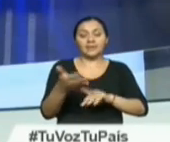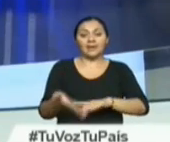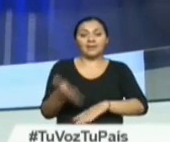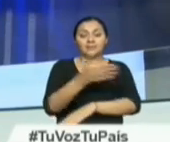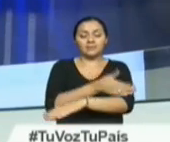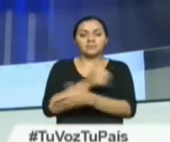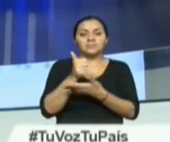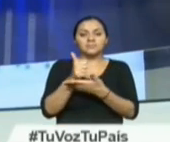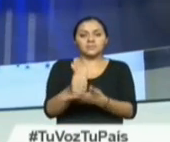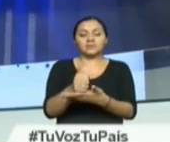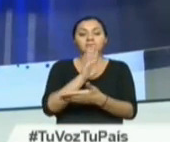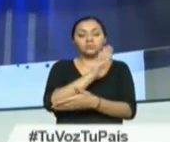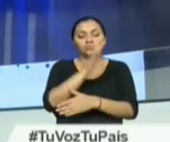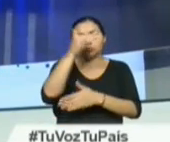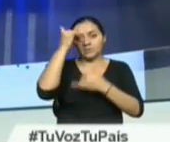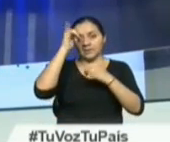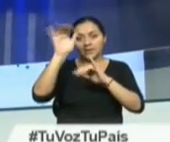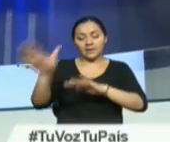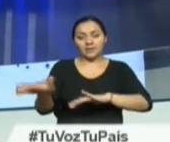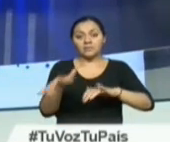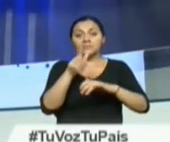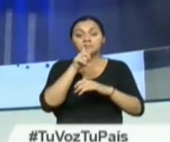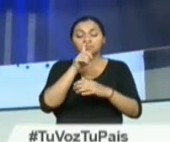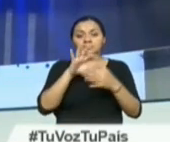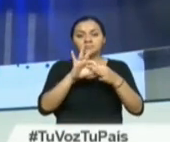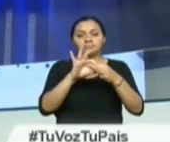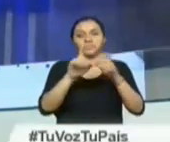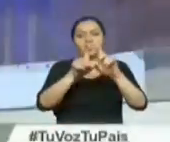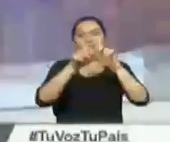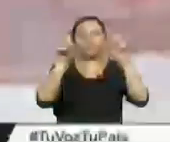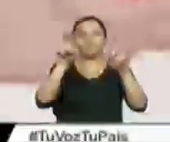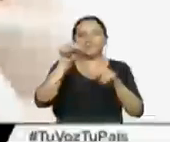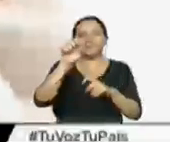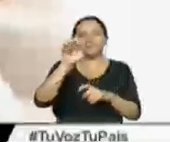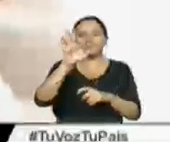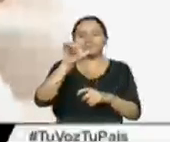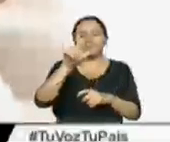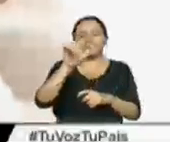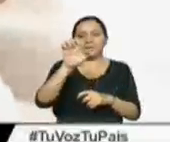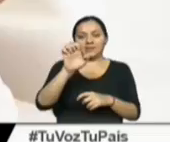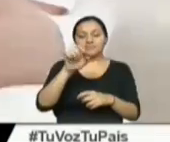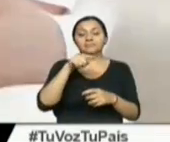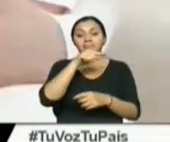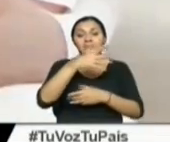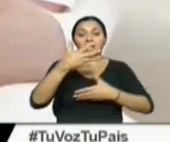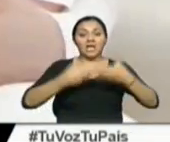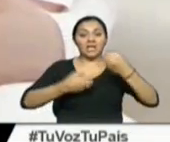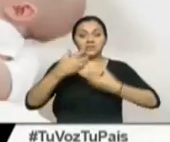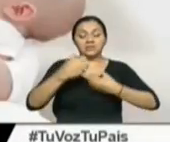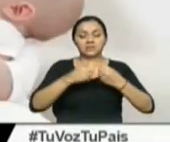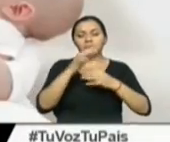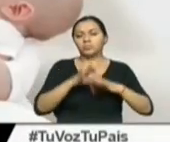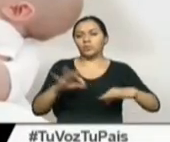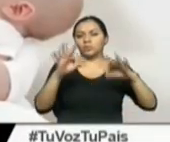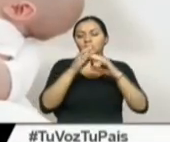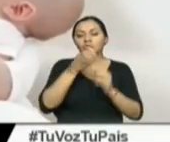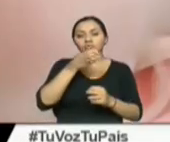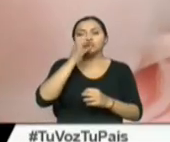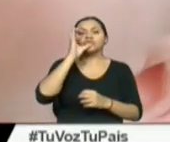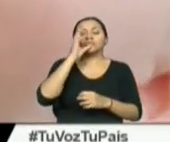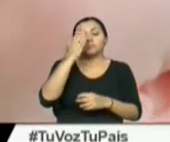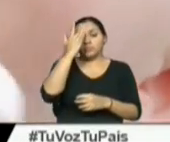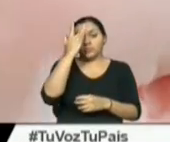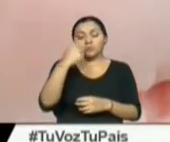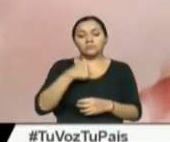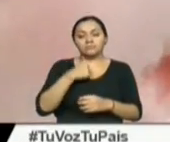en beneficio del sector ganadero por medio de la compañía Nestlé. La leche es parte fundamental de la dieta de los ecuatorianos por su